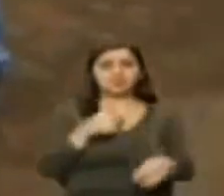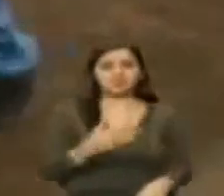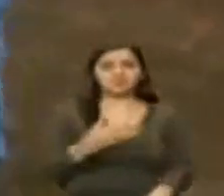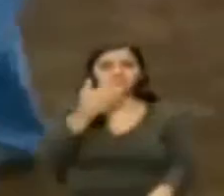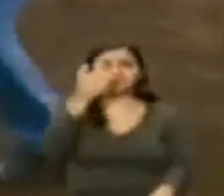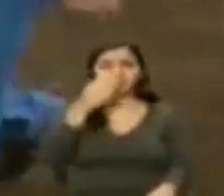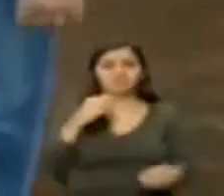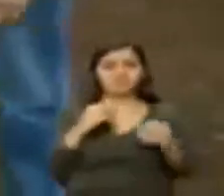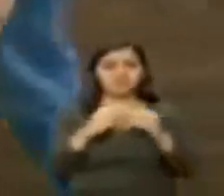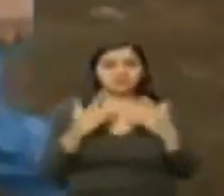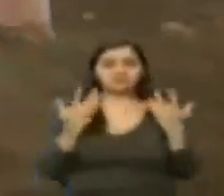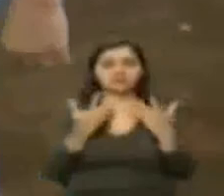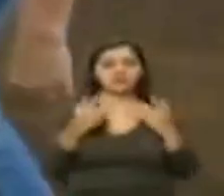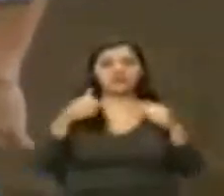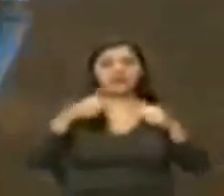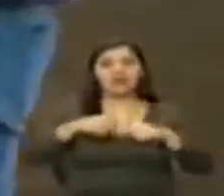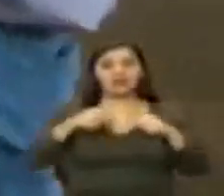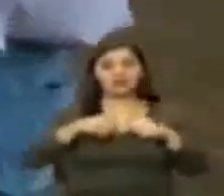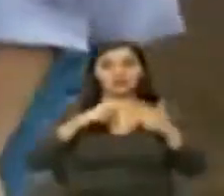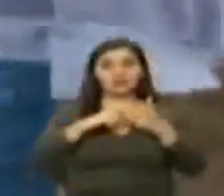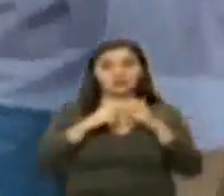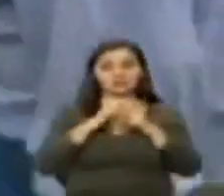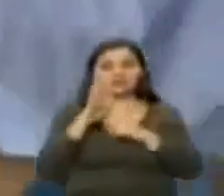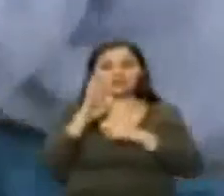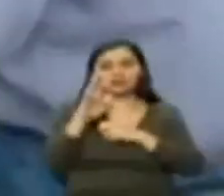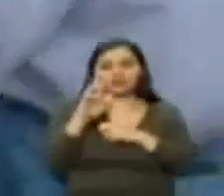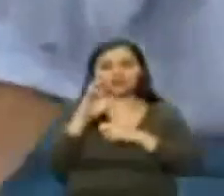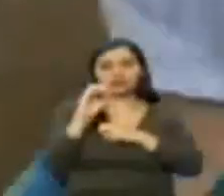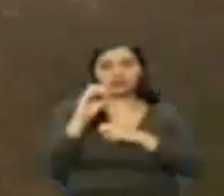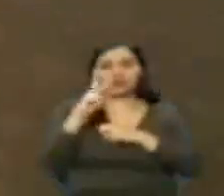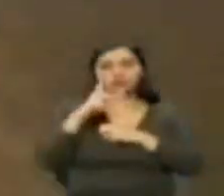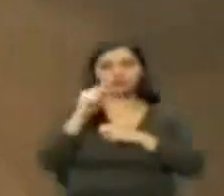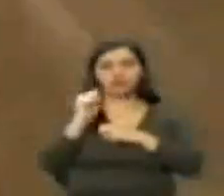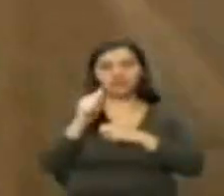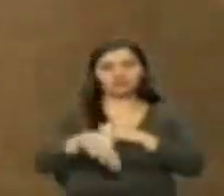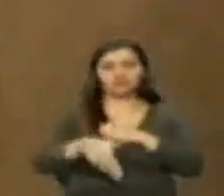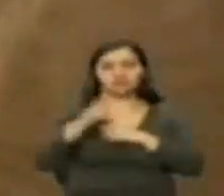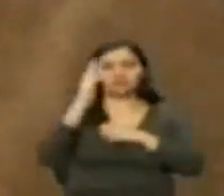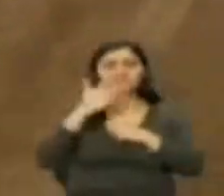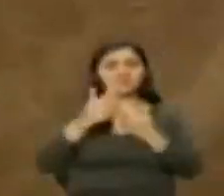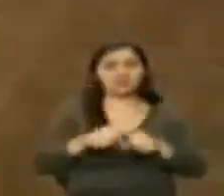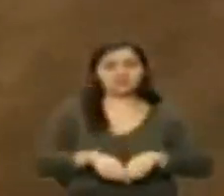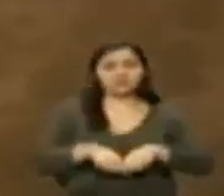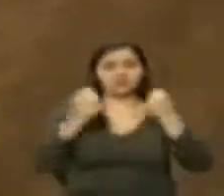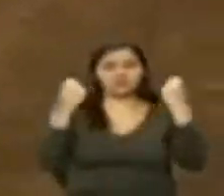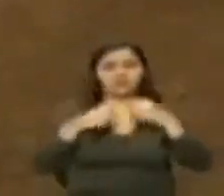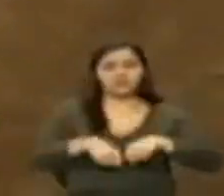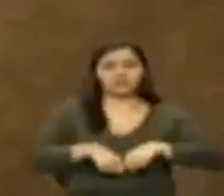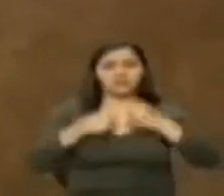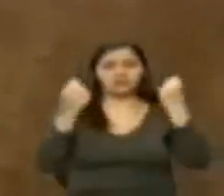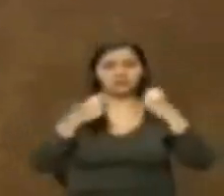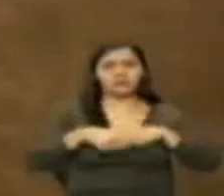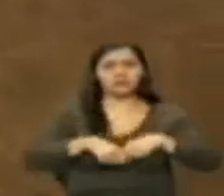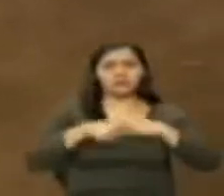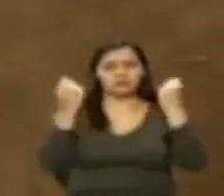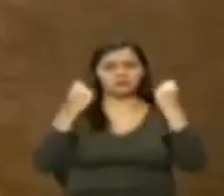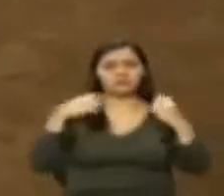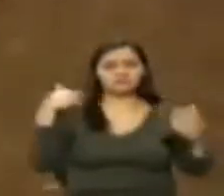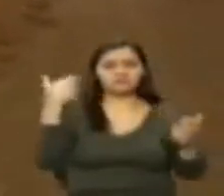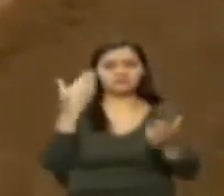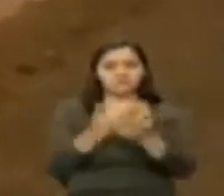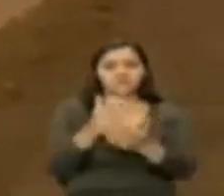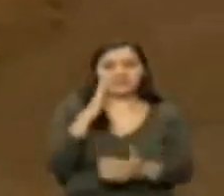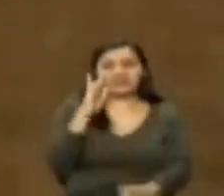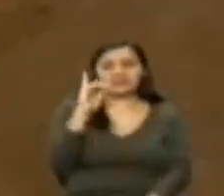realmente esa operación ya es donde estaba la trocha. Lo que ellos han es ahora realizar... Están rompiendo ya la selva. Ya están llegando a Taisha,